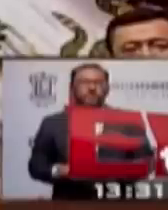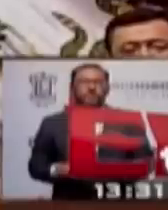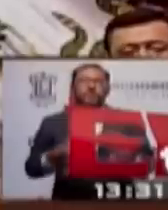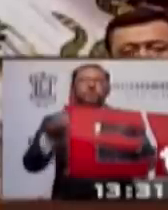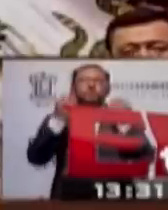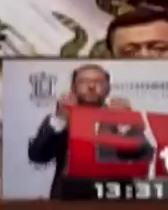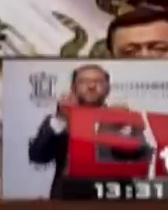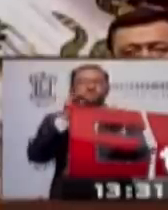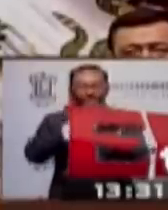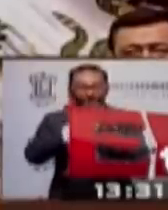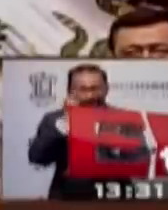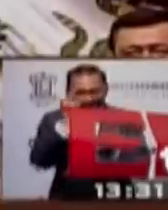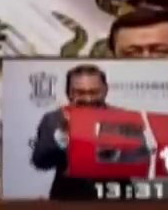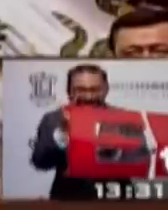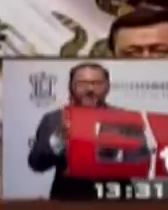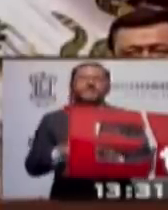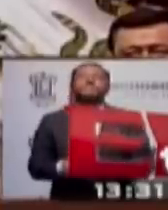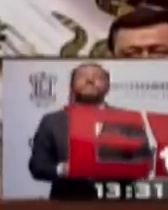Muchas gracias.